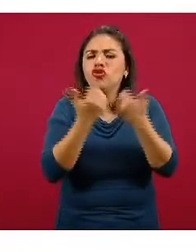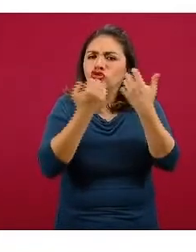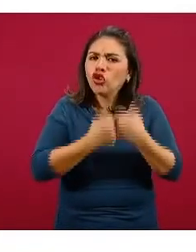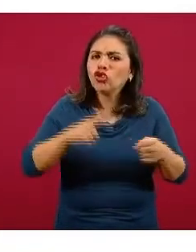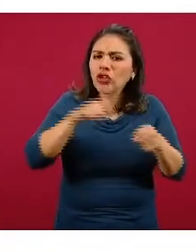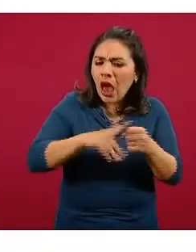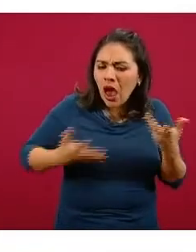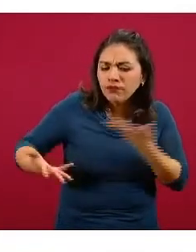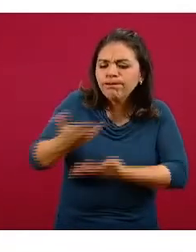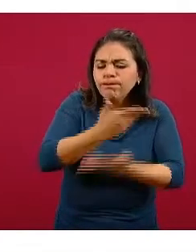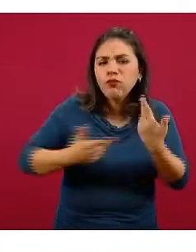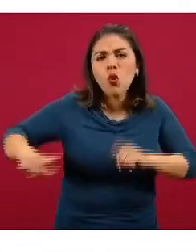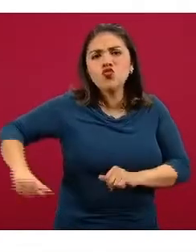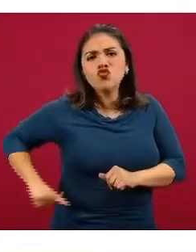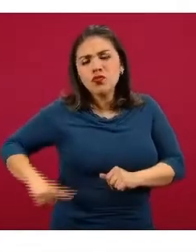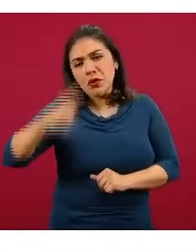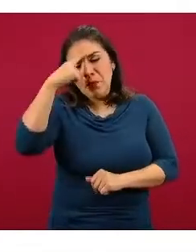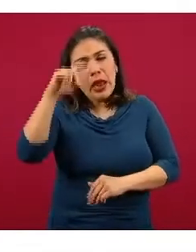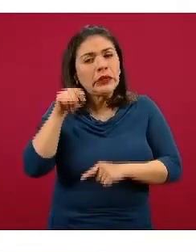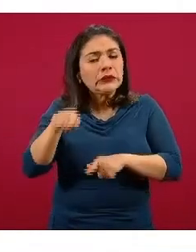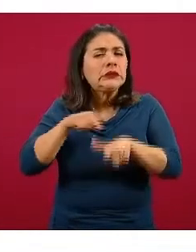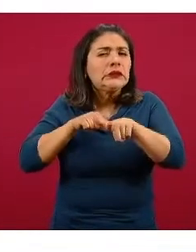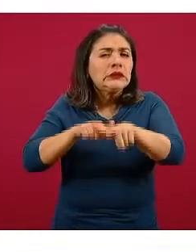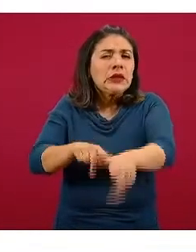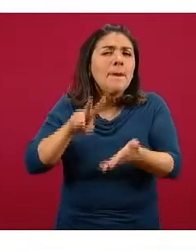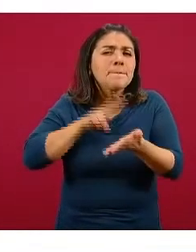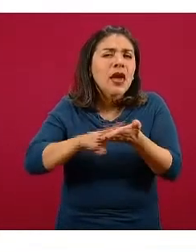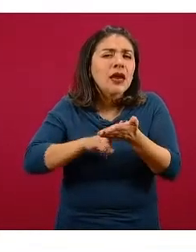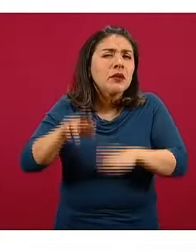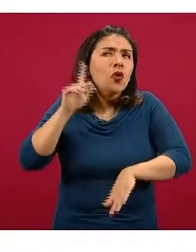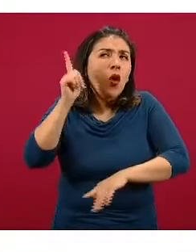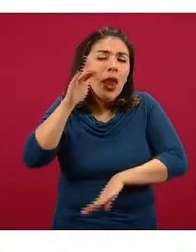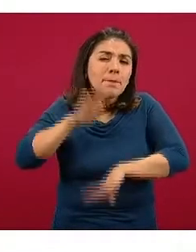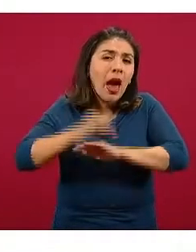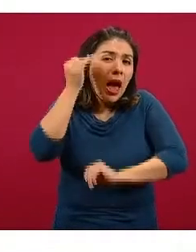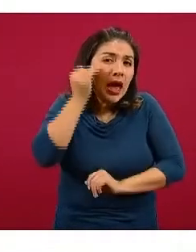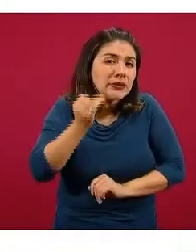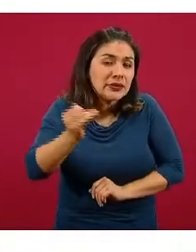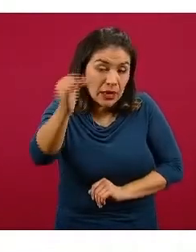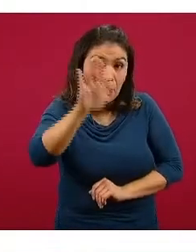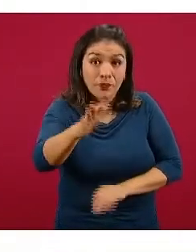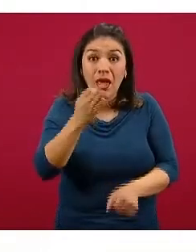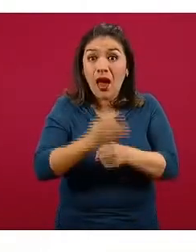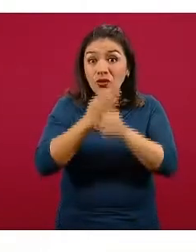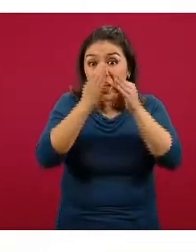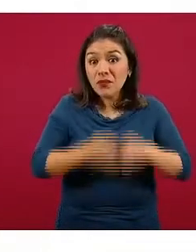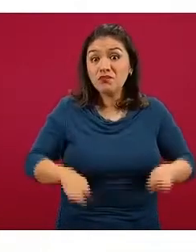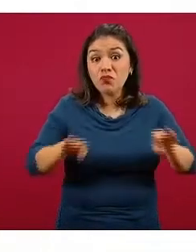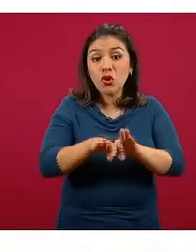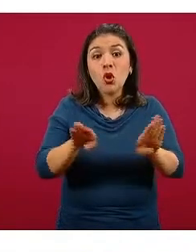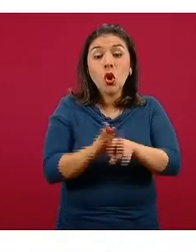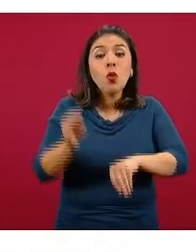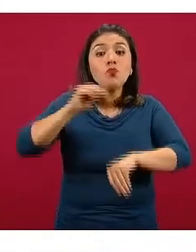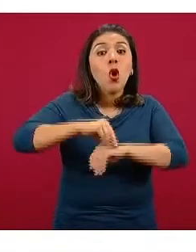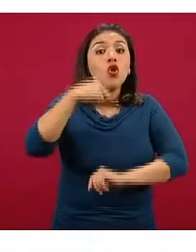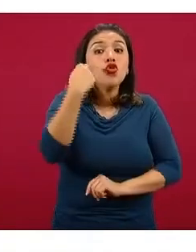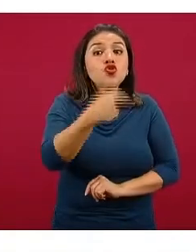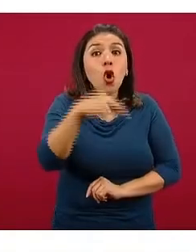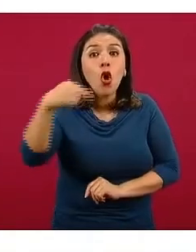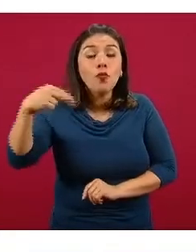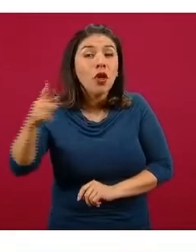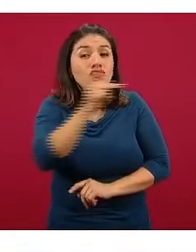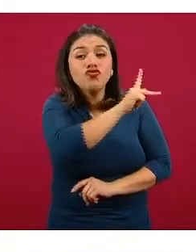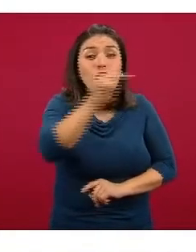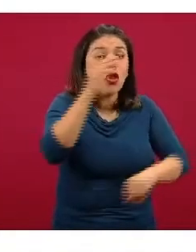para mantenerse en ese nivel el mayor tiempo posible. Importante ahora, en lugar de poner el nombre de todas las